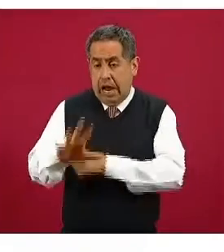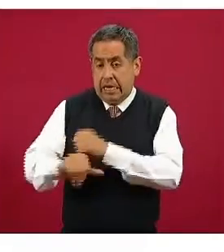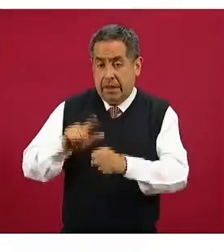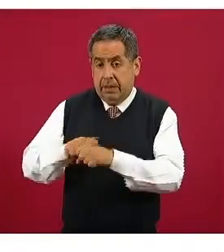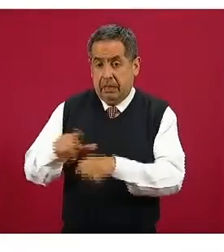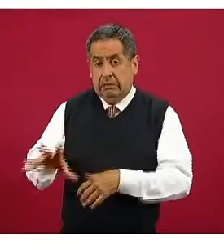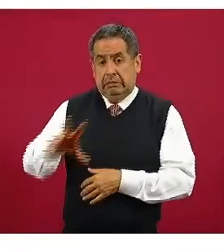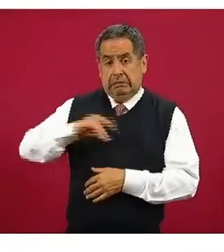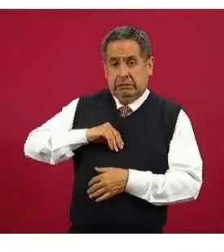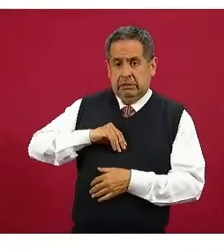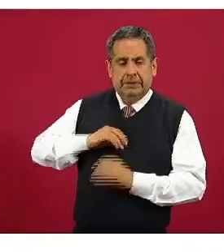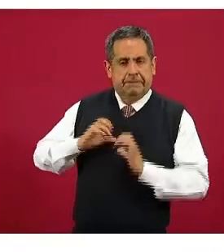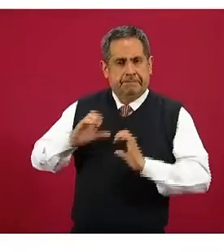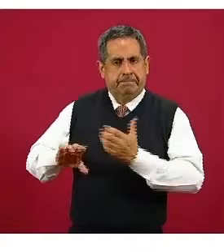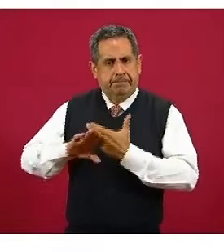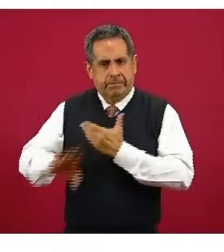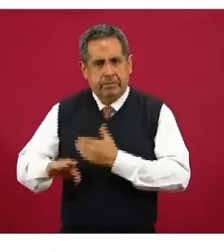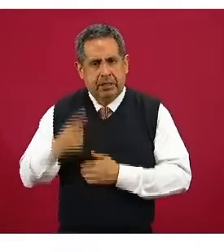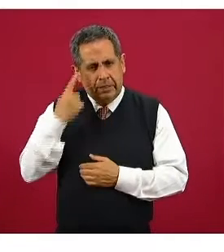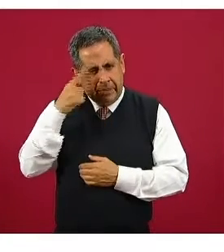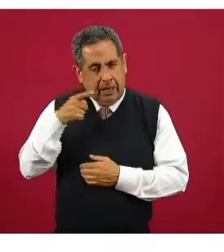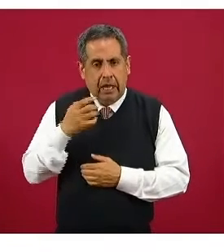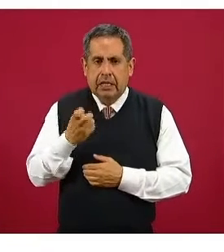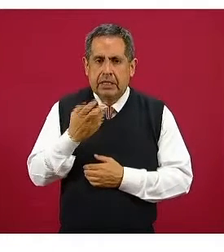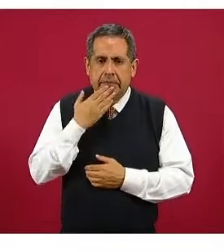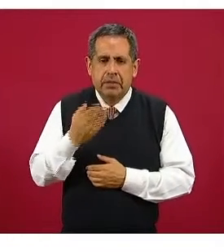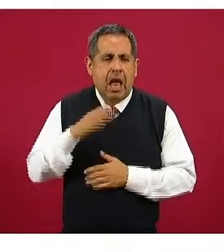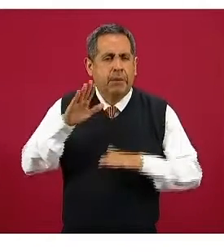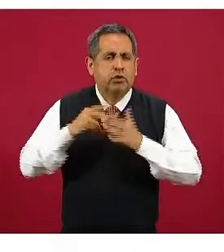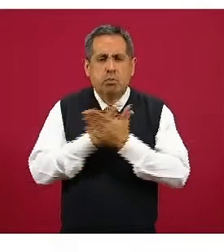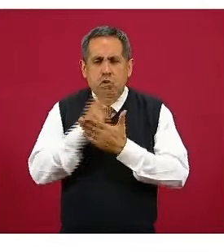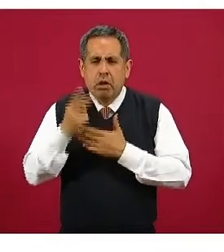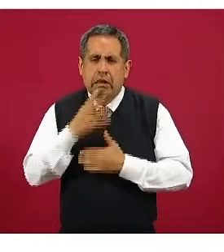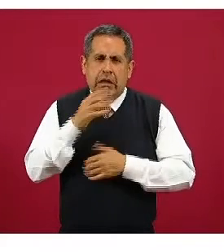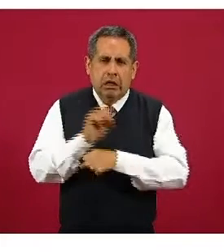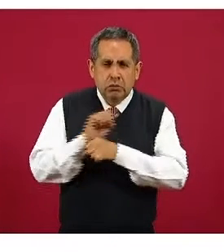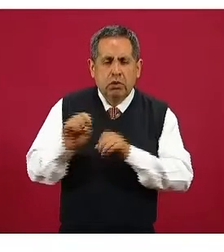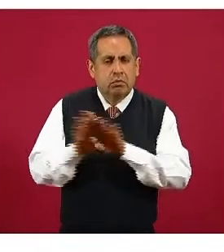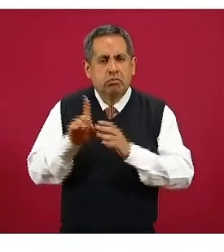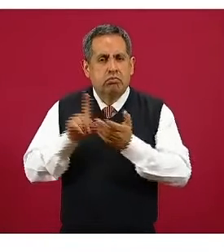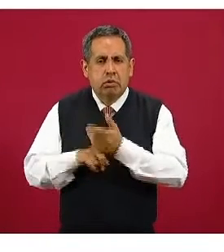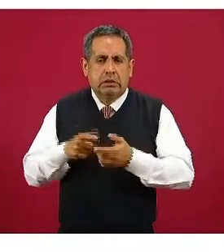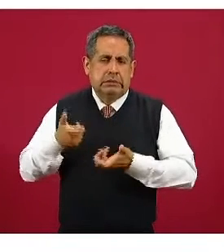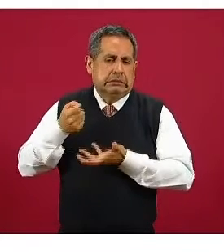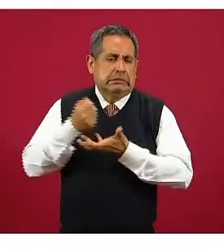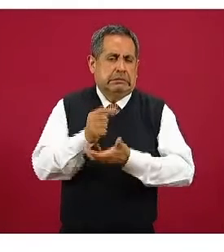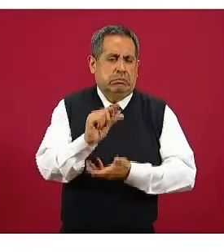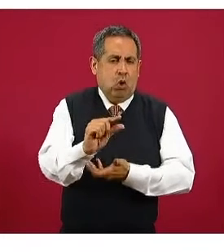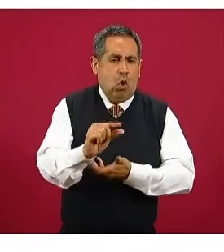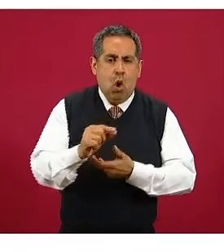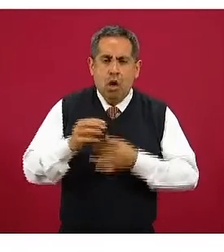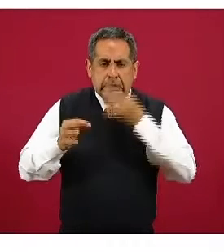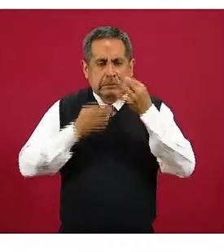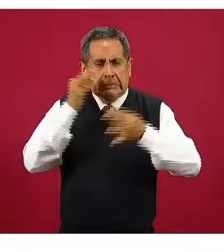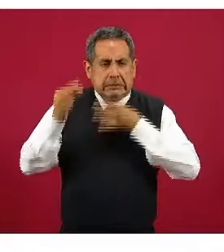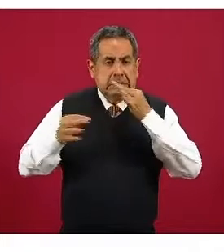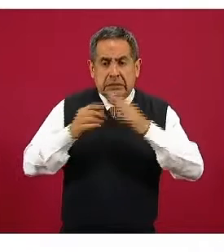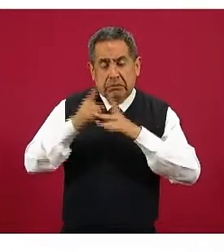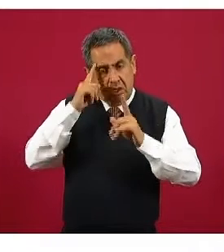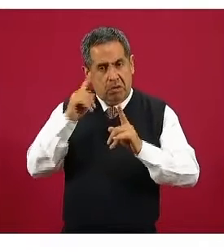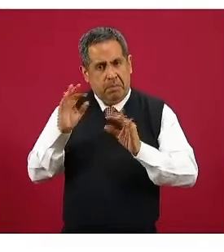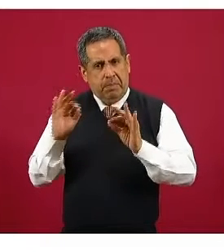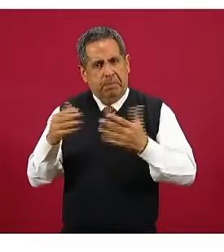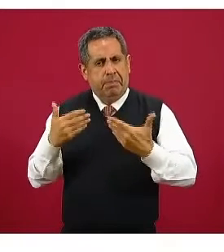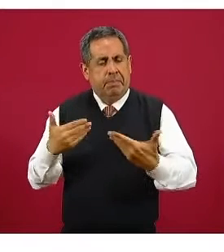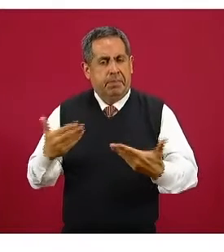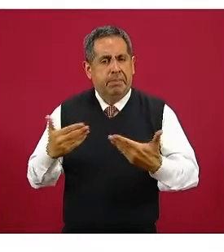los estados, ¿no? Un gran compromiso, muchas veces son programas pequeños, con recursos limitados, pero han tenido grandes